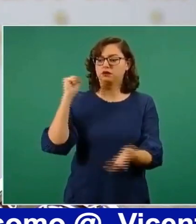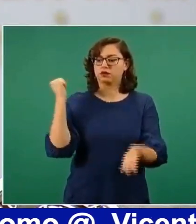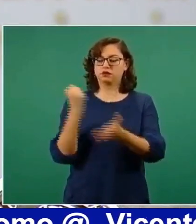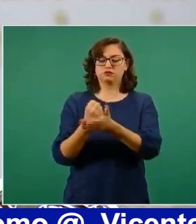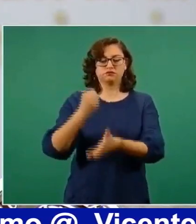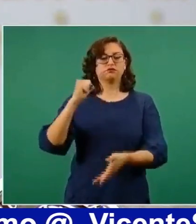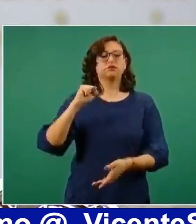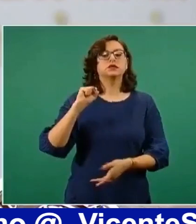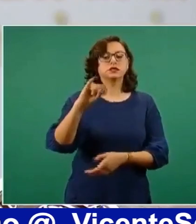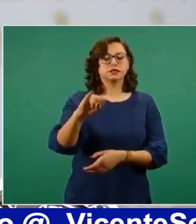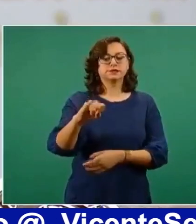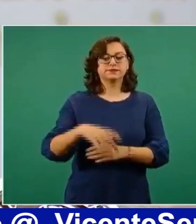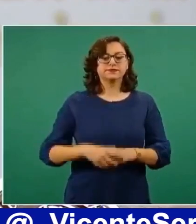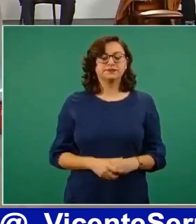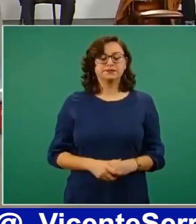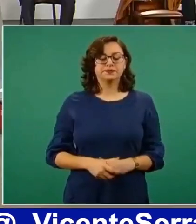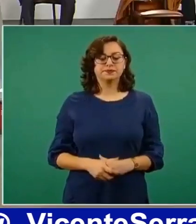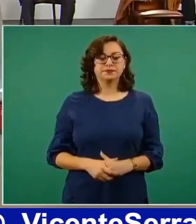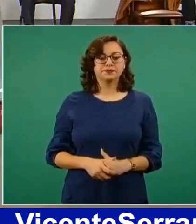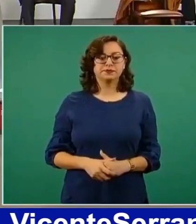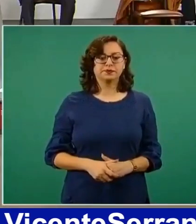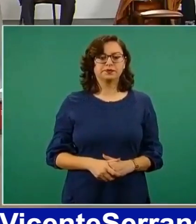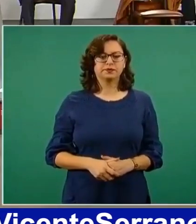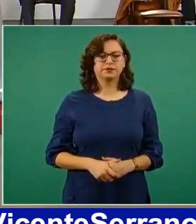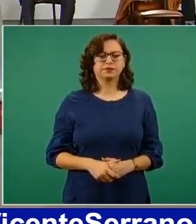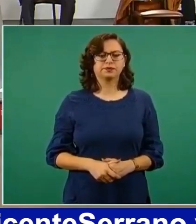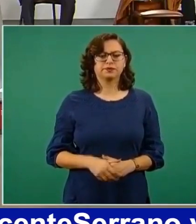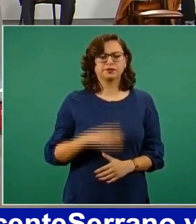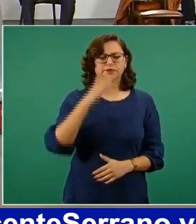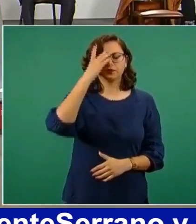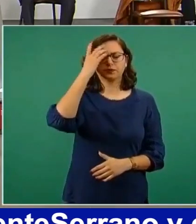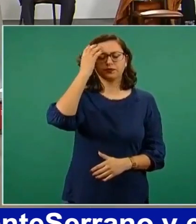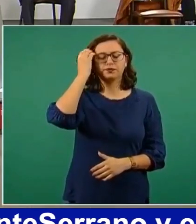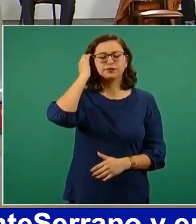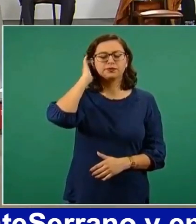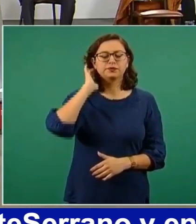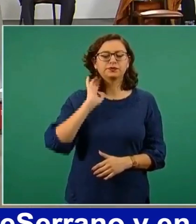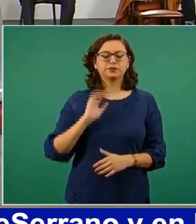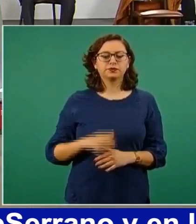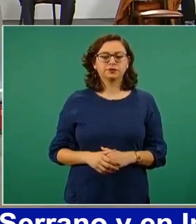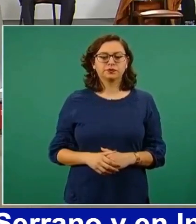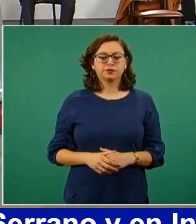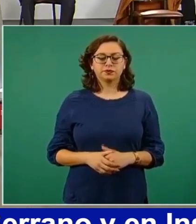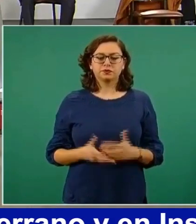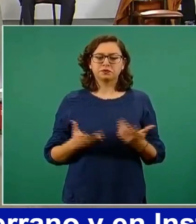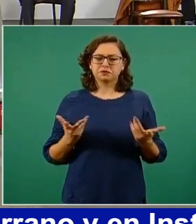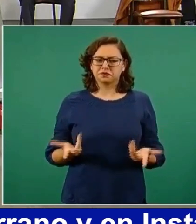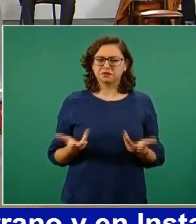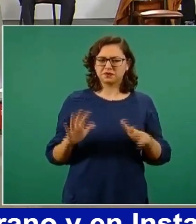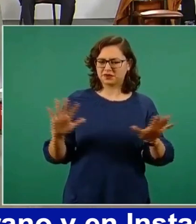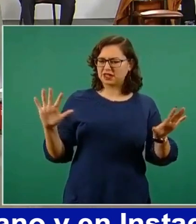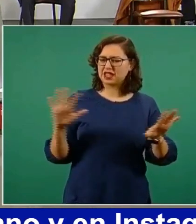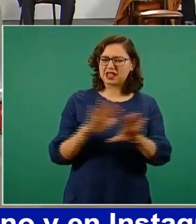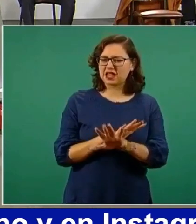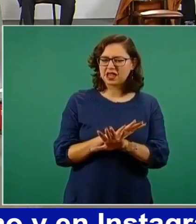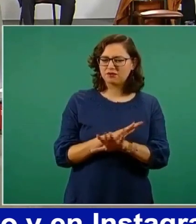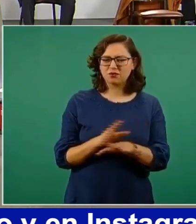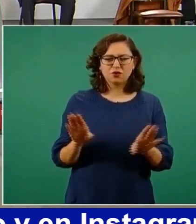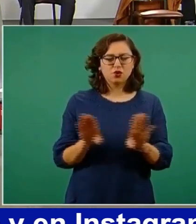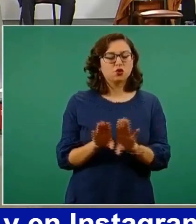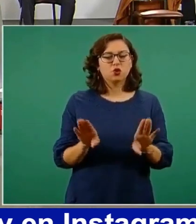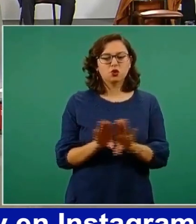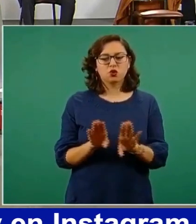de Diputados y la Cámara de Senadores discutieron esta iniciativa y finalmente aprobaron